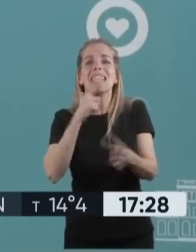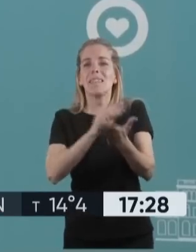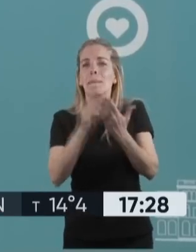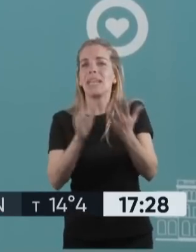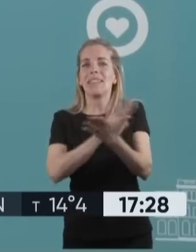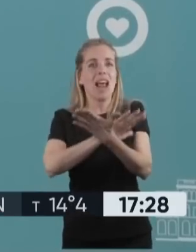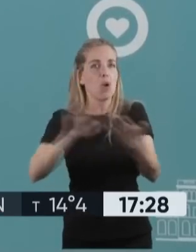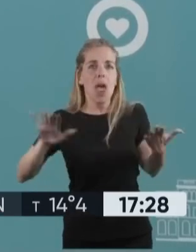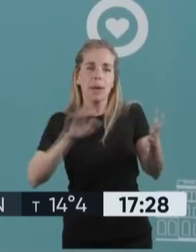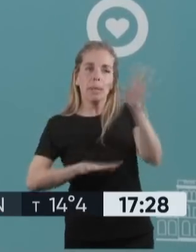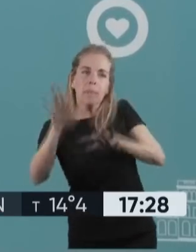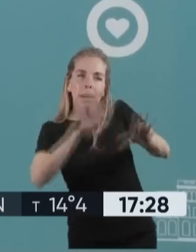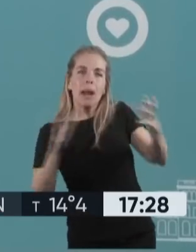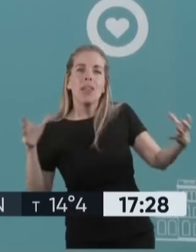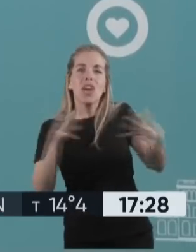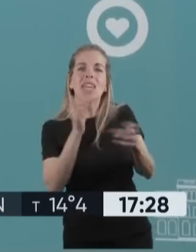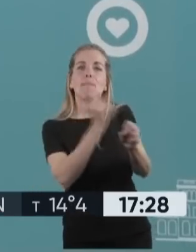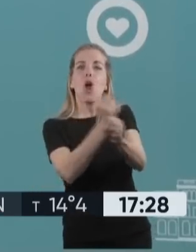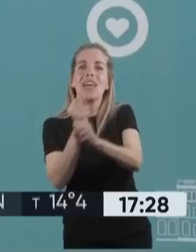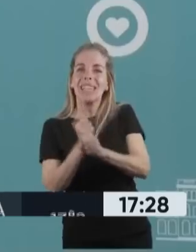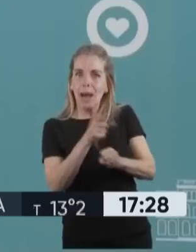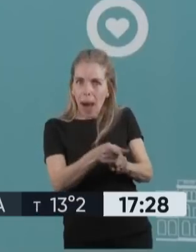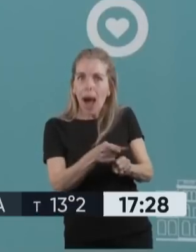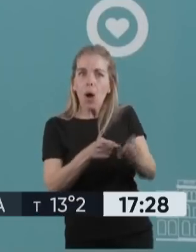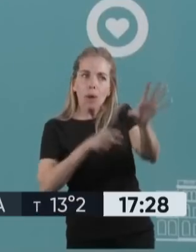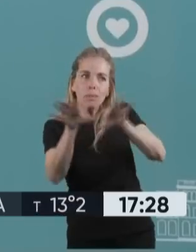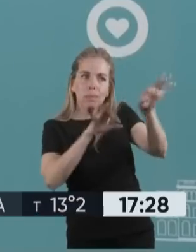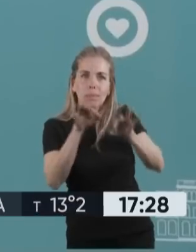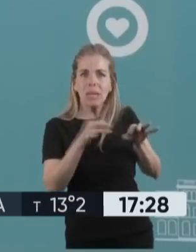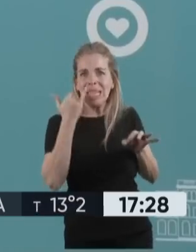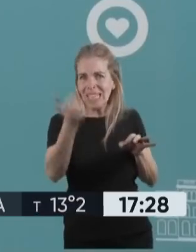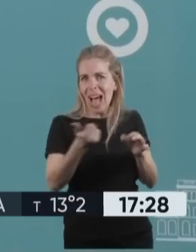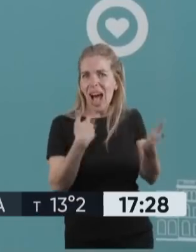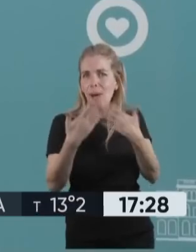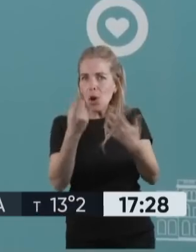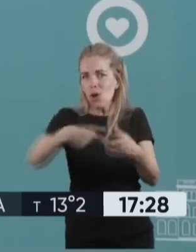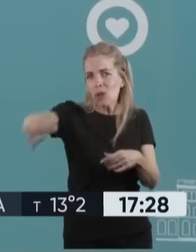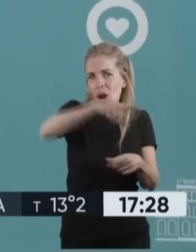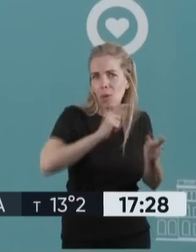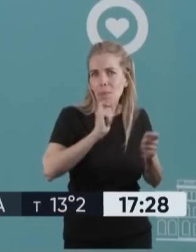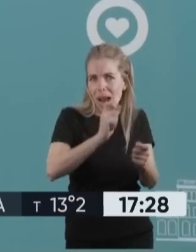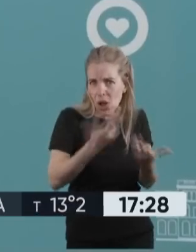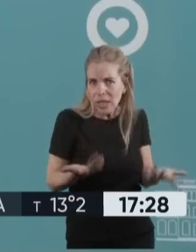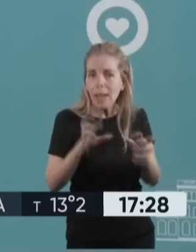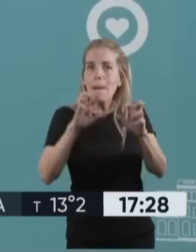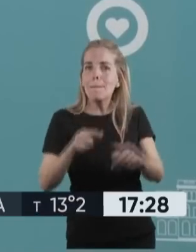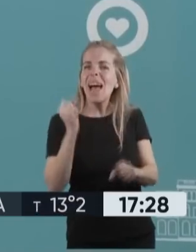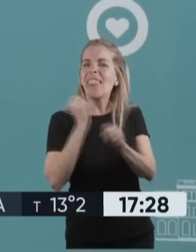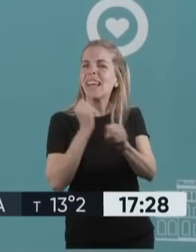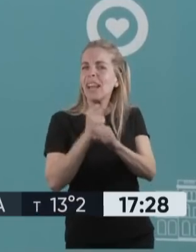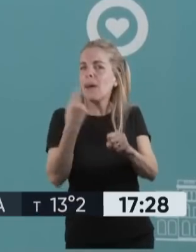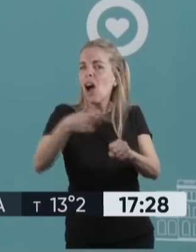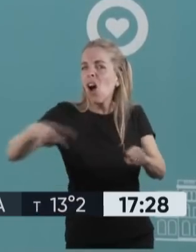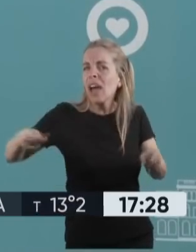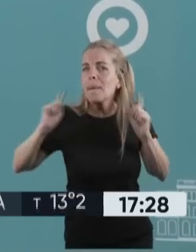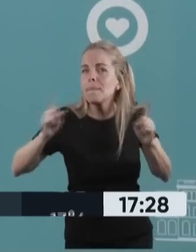tal como vino definiendo en las diferentes conversaciones que tuvo con colegas de ustedes en estos días, el plan de trabajo implica